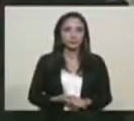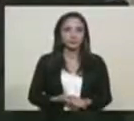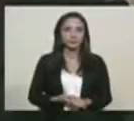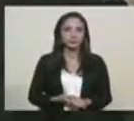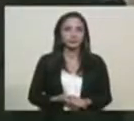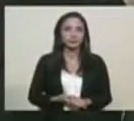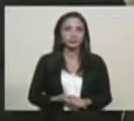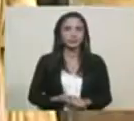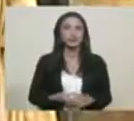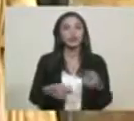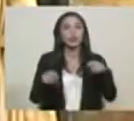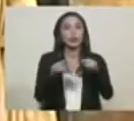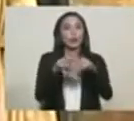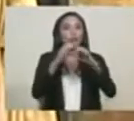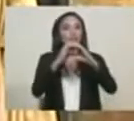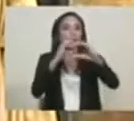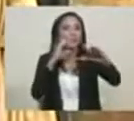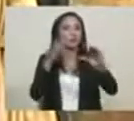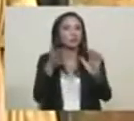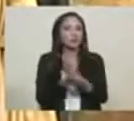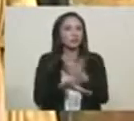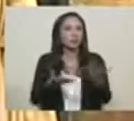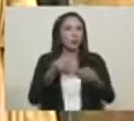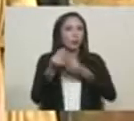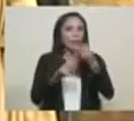su última entrada emite